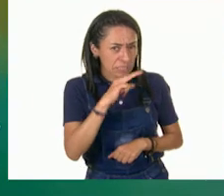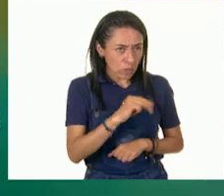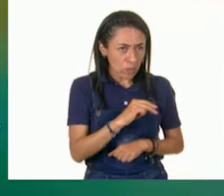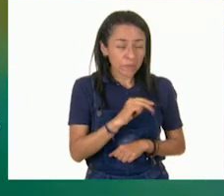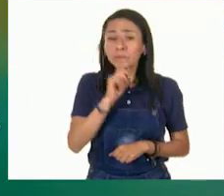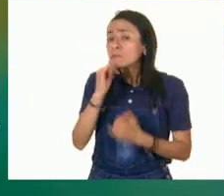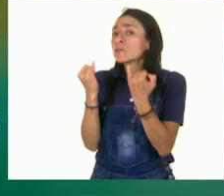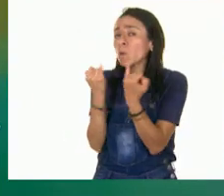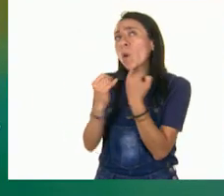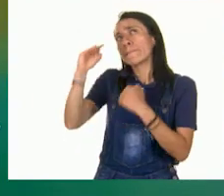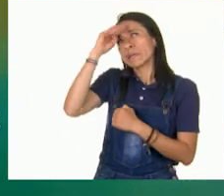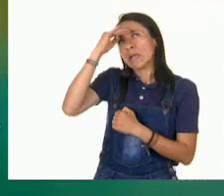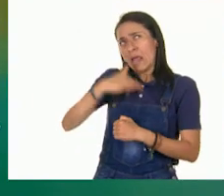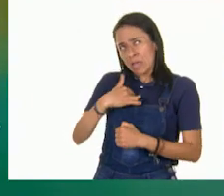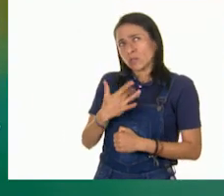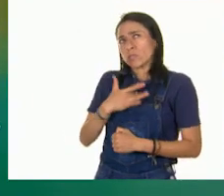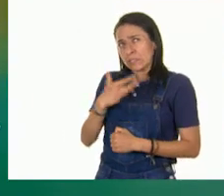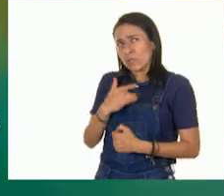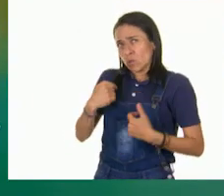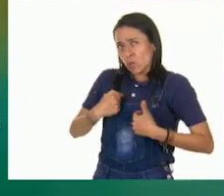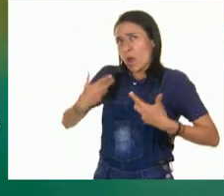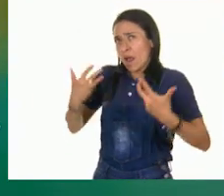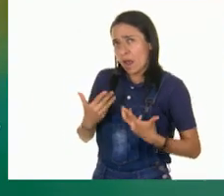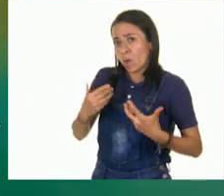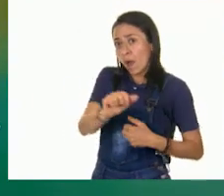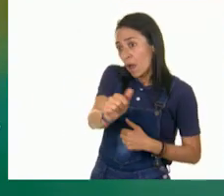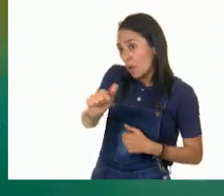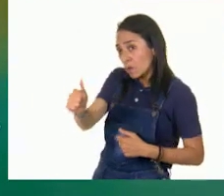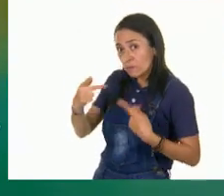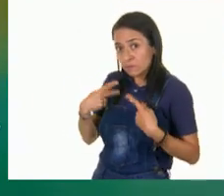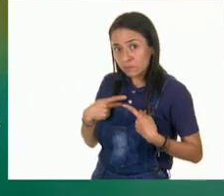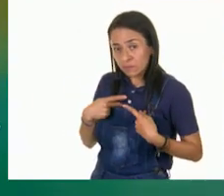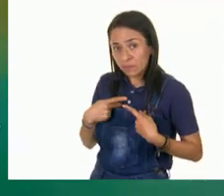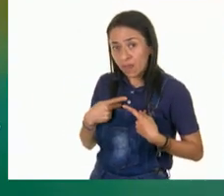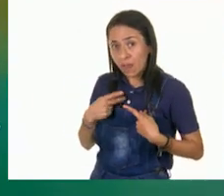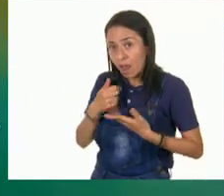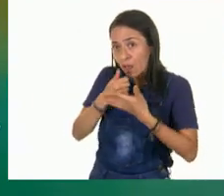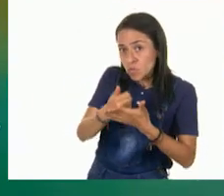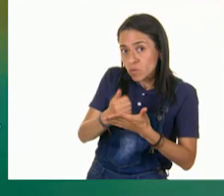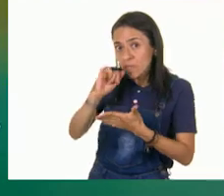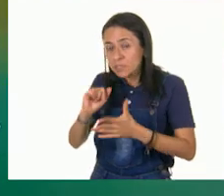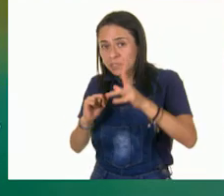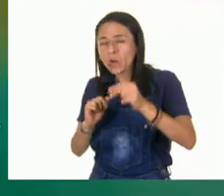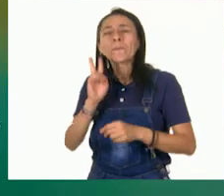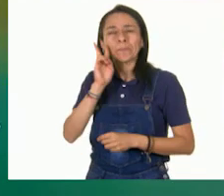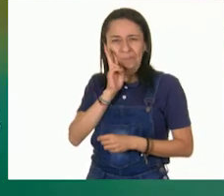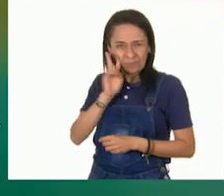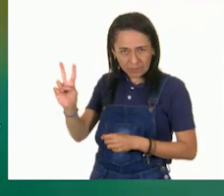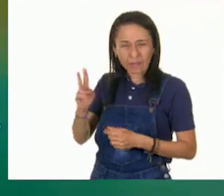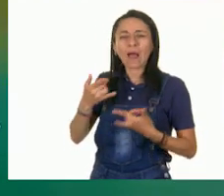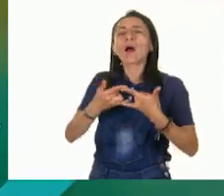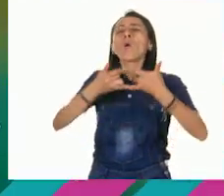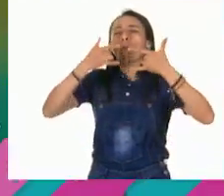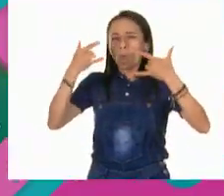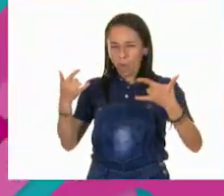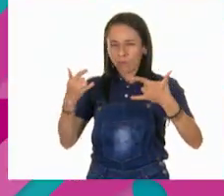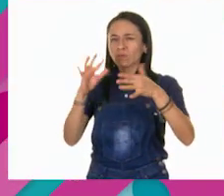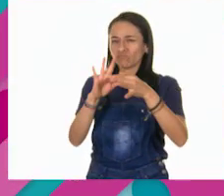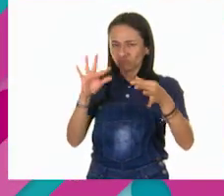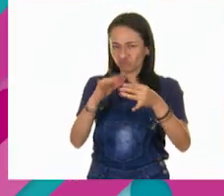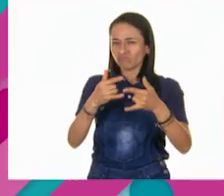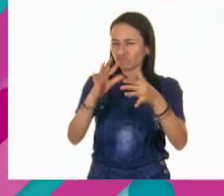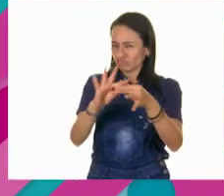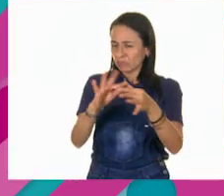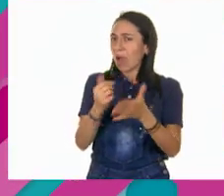reaccionando así? Creo que este cuento, fíjate bien, este cuento nos puede ayudar a ver qué es lo que estamos haciendo. Vamos a